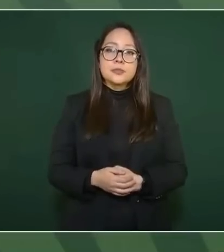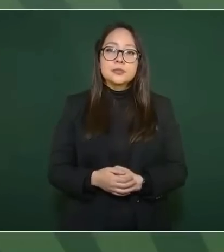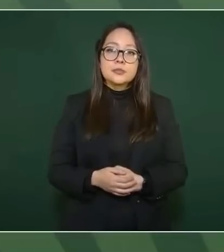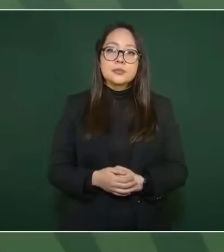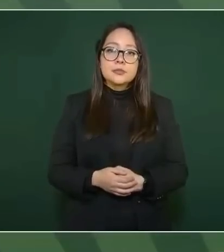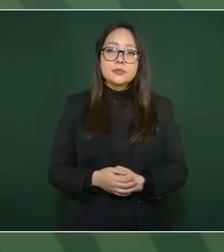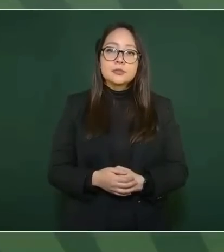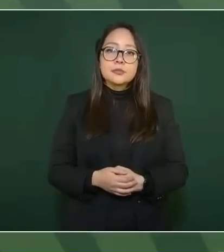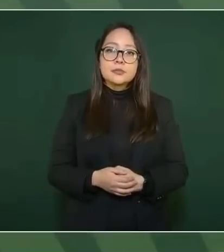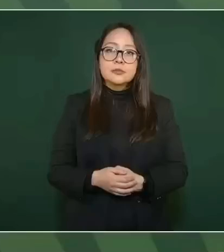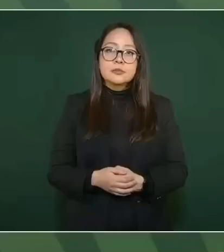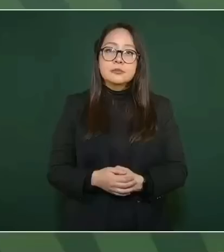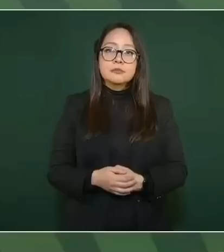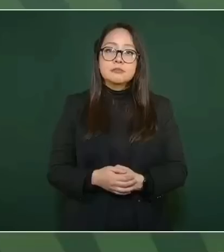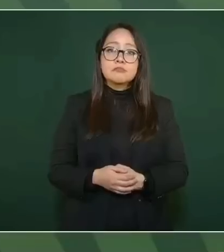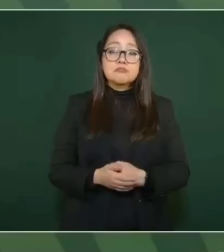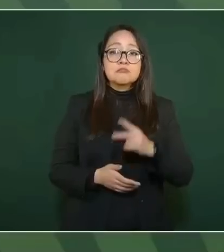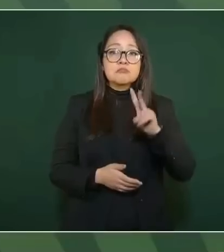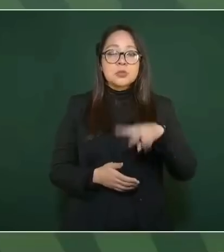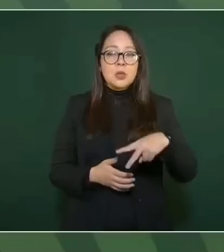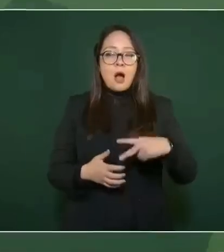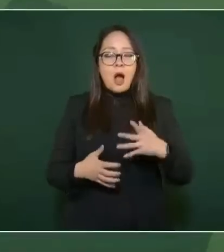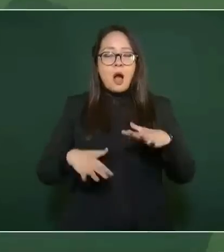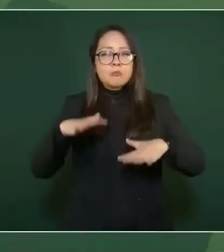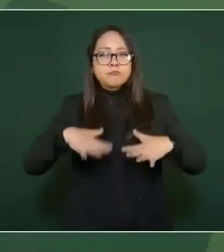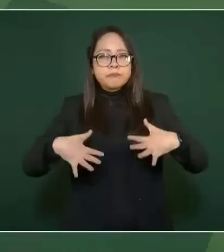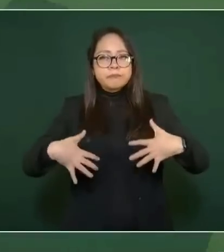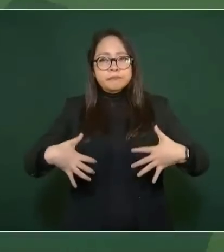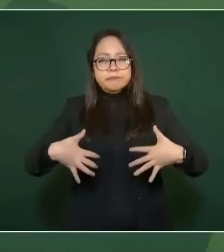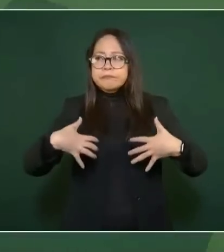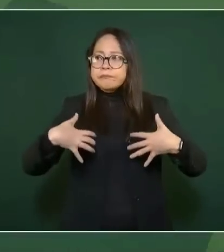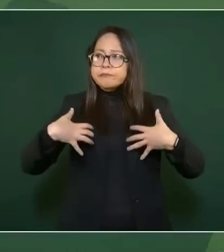es moralmente imposible.